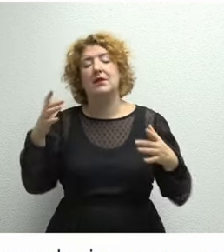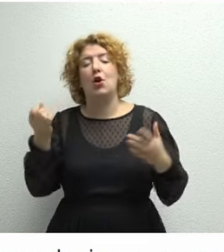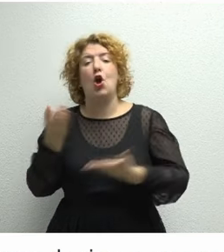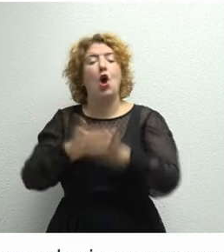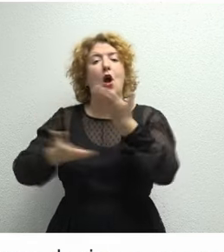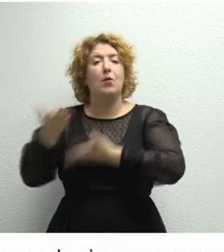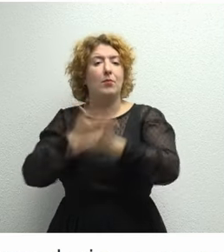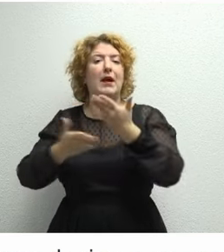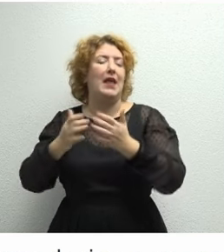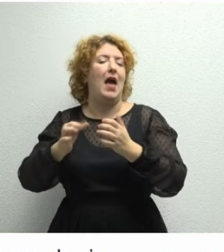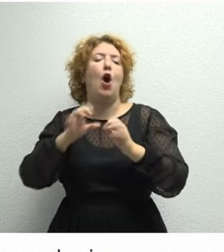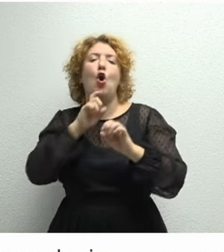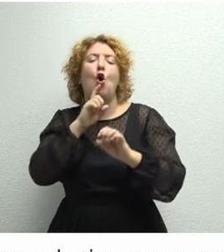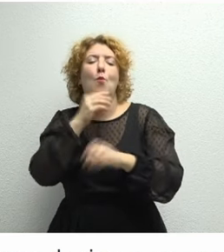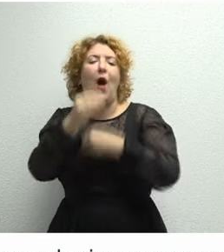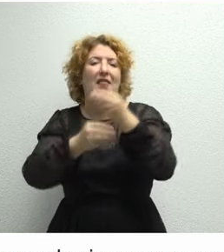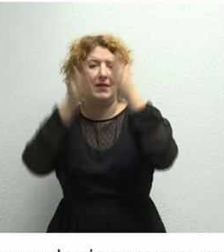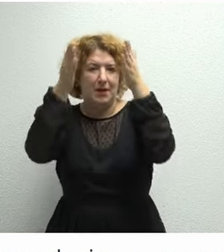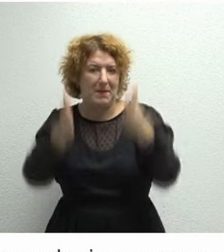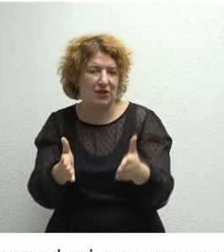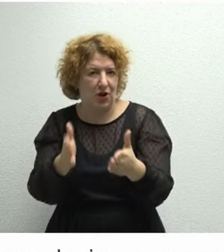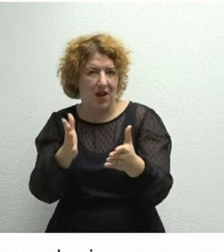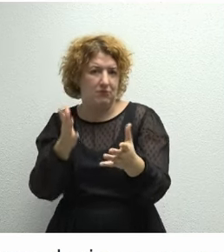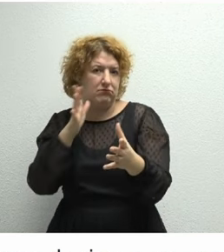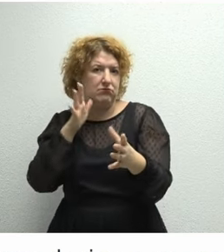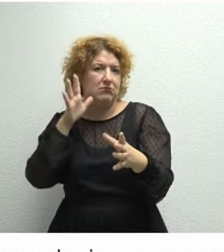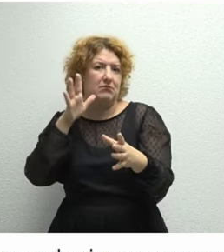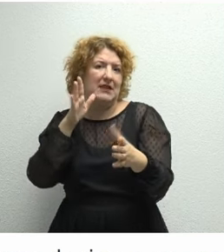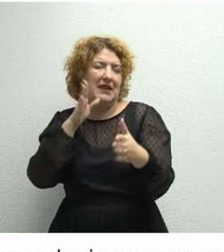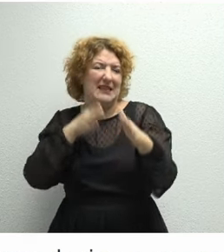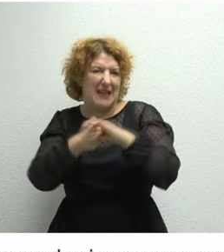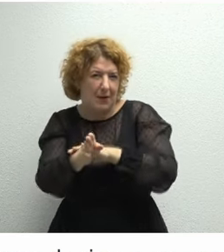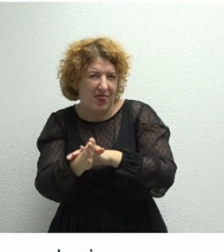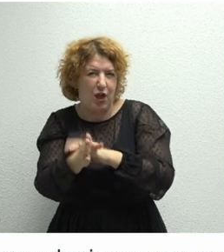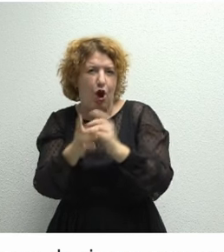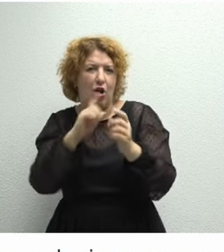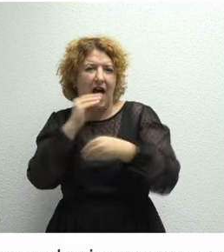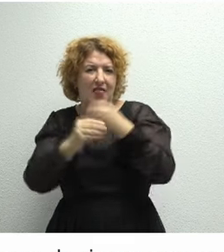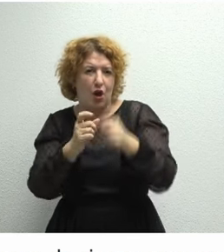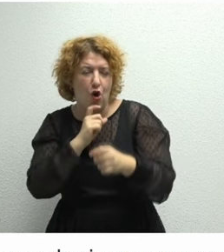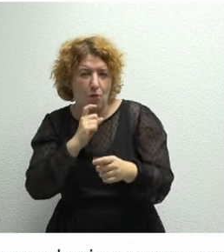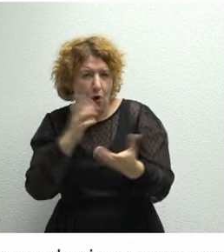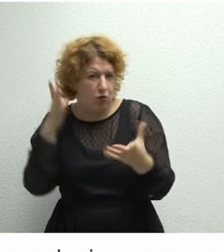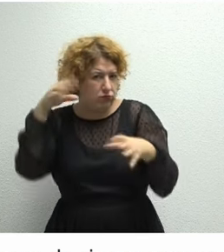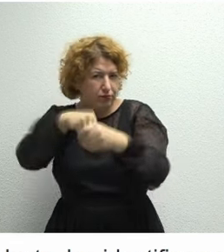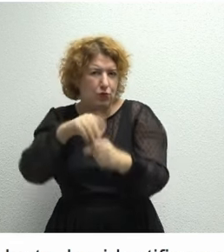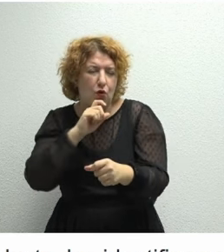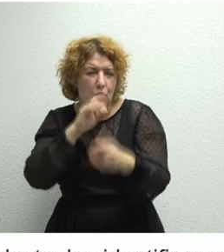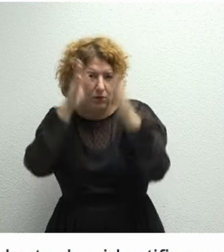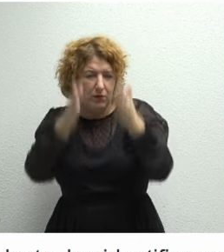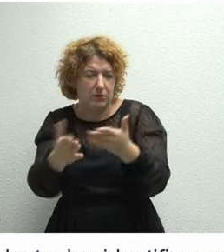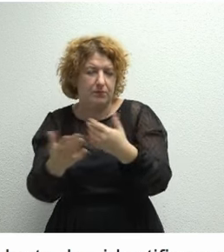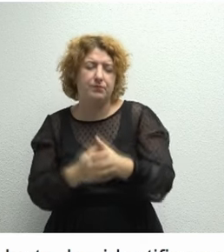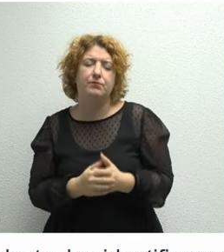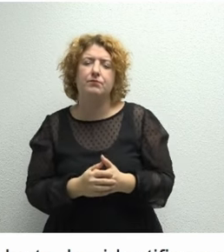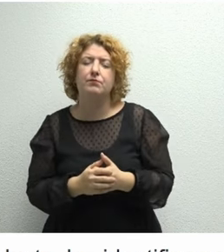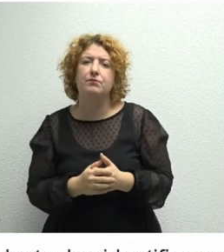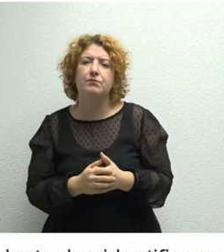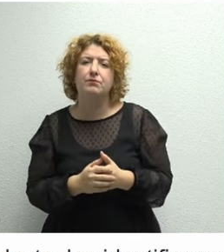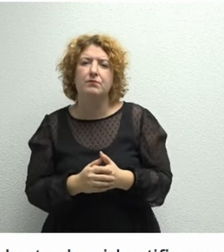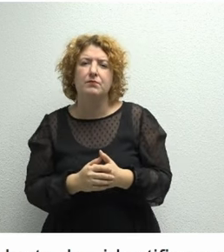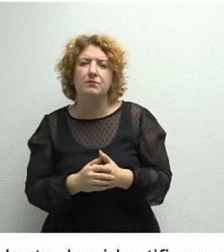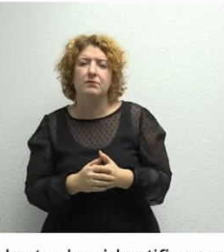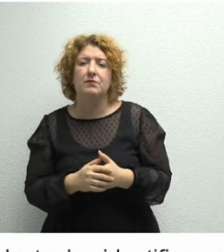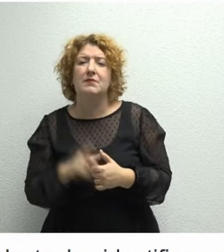esa intervención también realizamos juntas una evaluación integral y conjunta eh Por ahí decía también una compañera